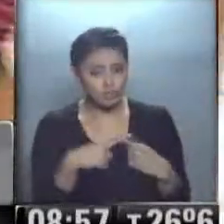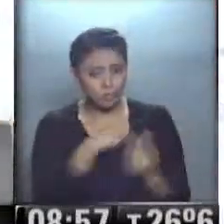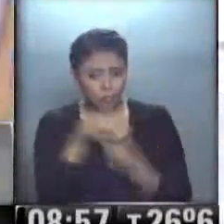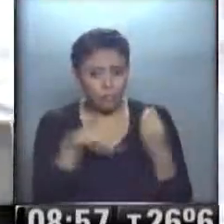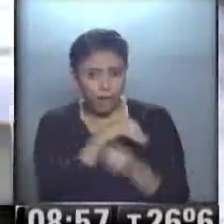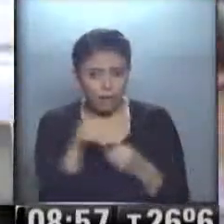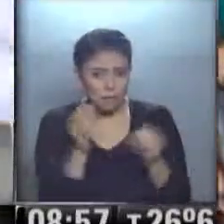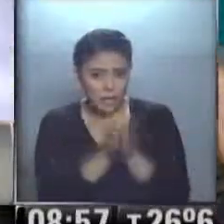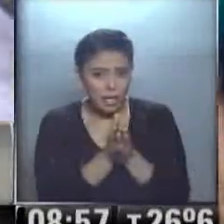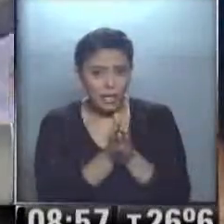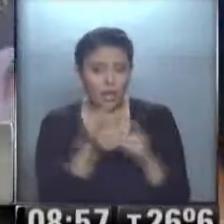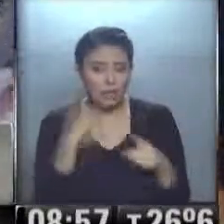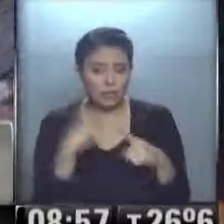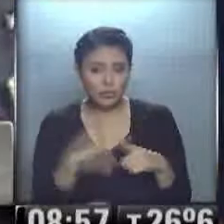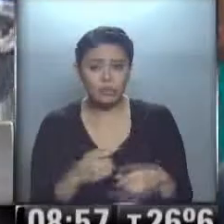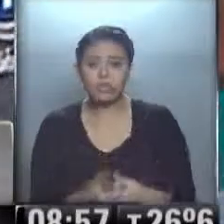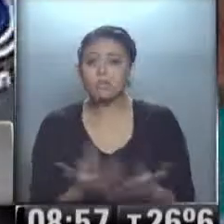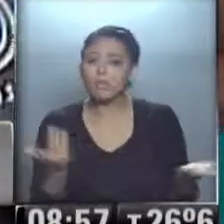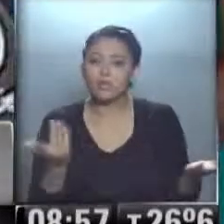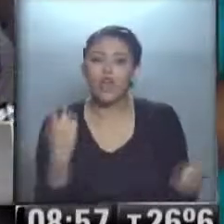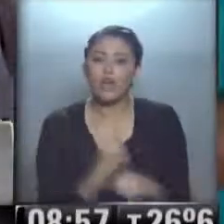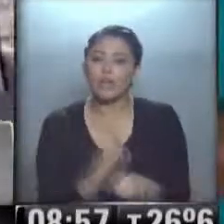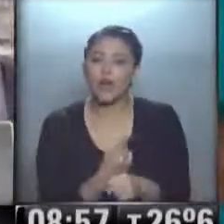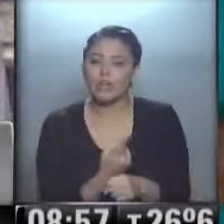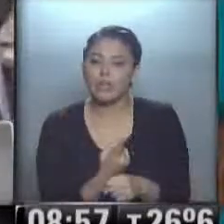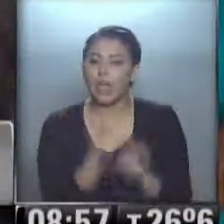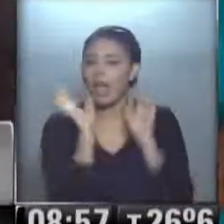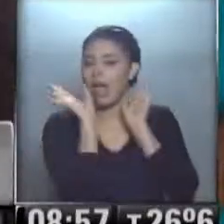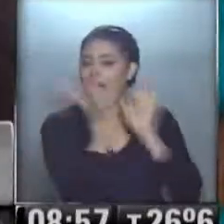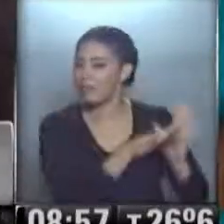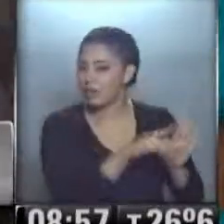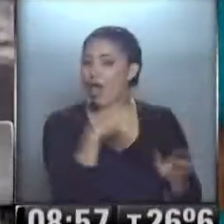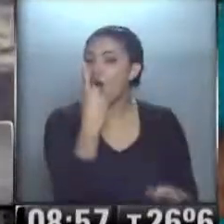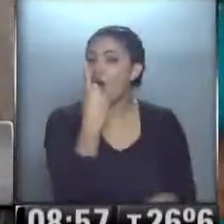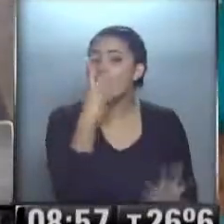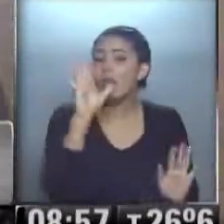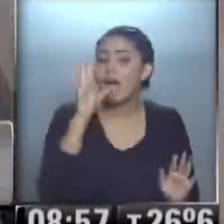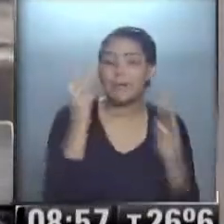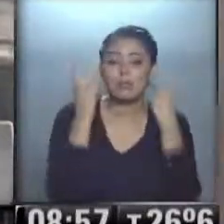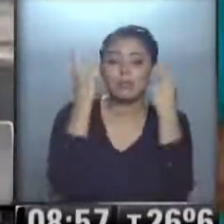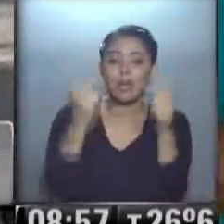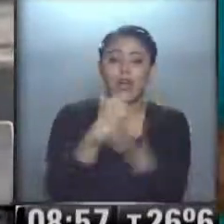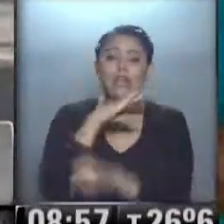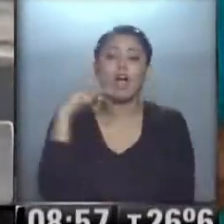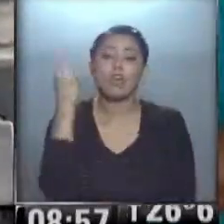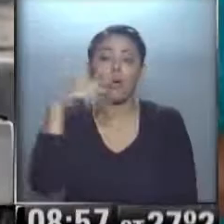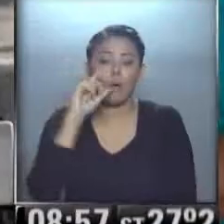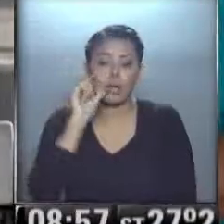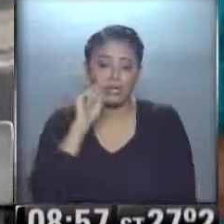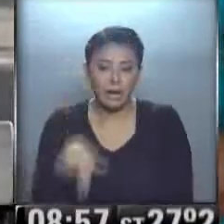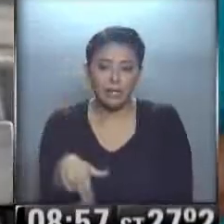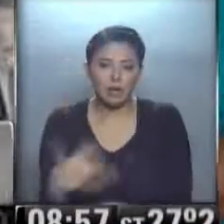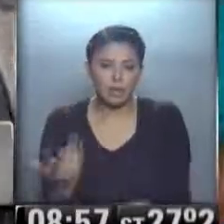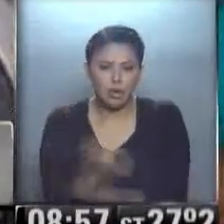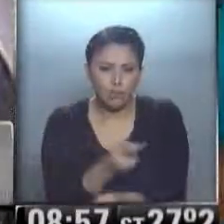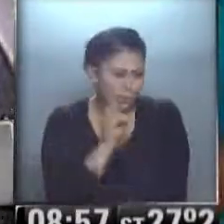con la familia estas fiestas pero no puedo dejar de ver no nos viajo una vez por año a junín provincia de buenos aires pero no puedo